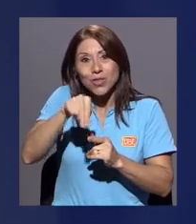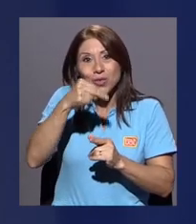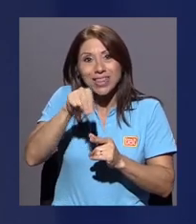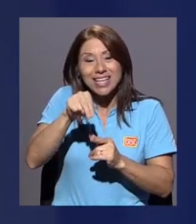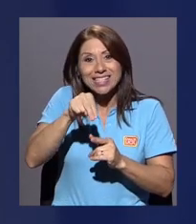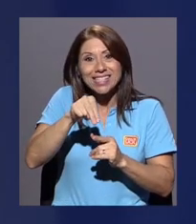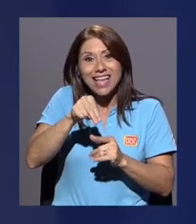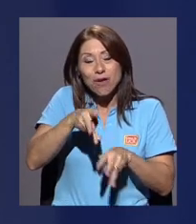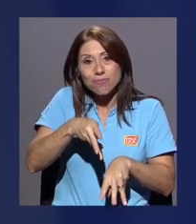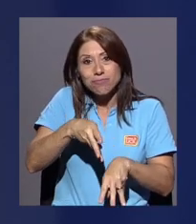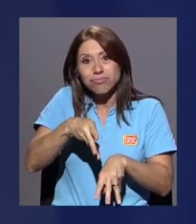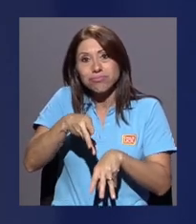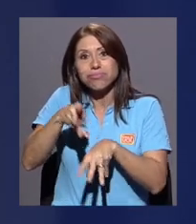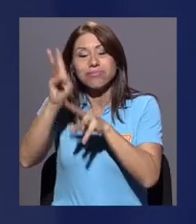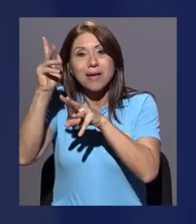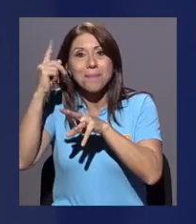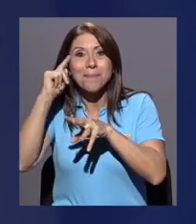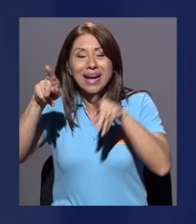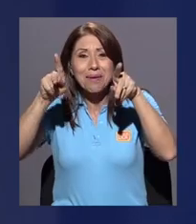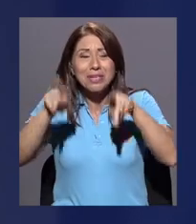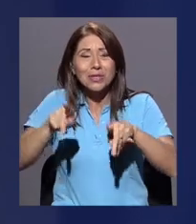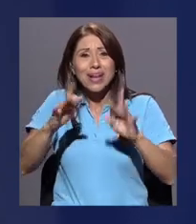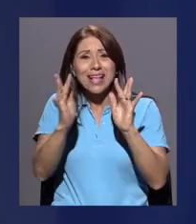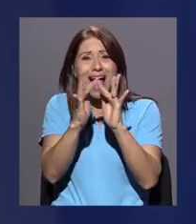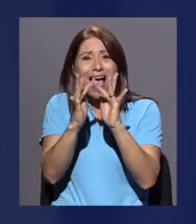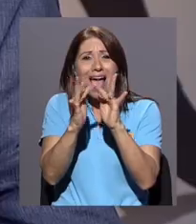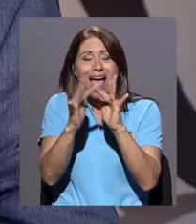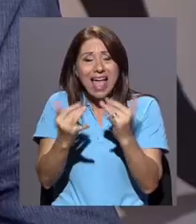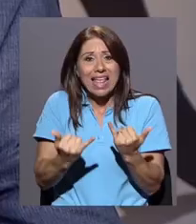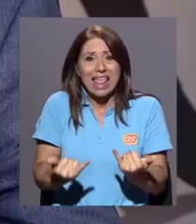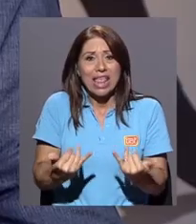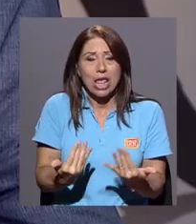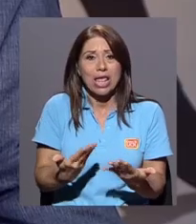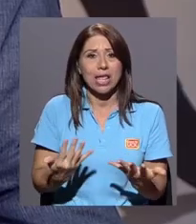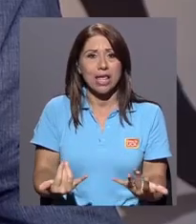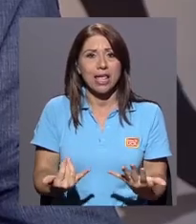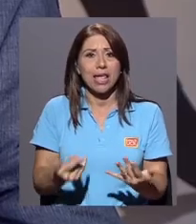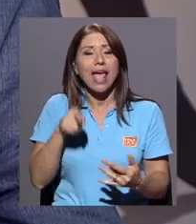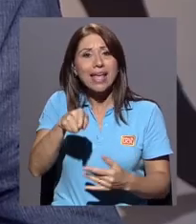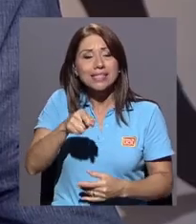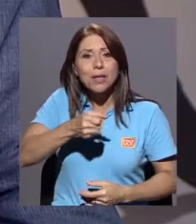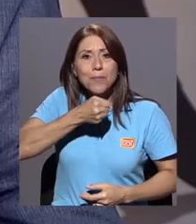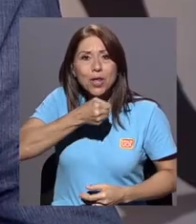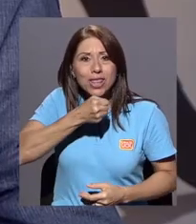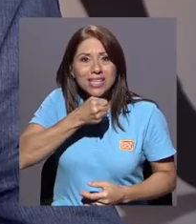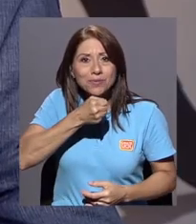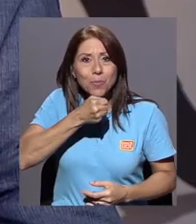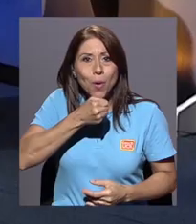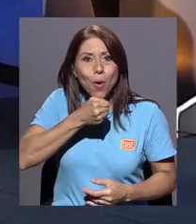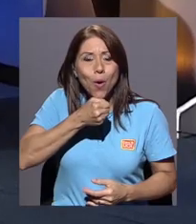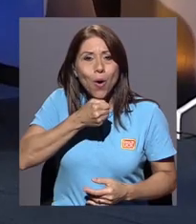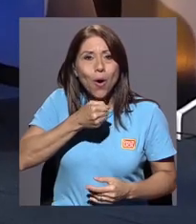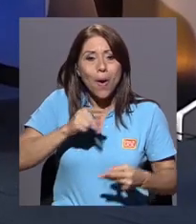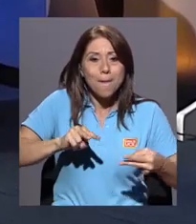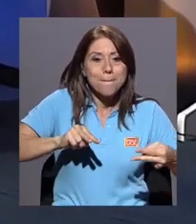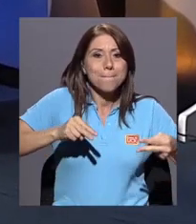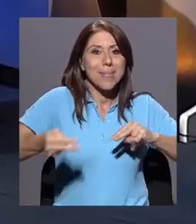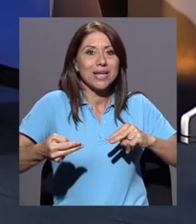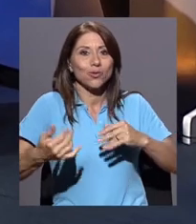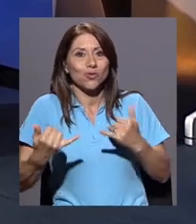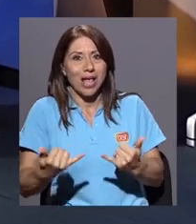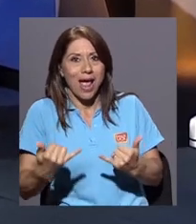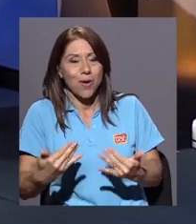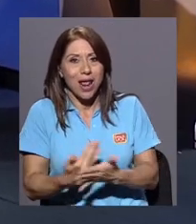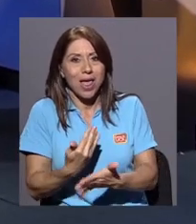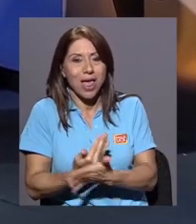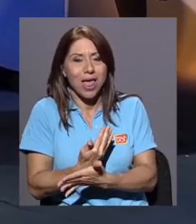la noticia para que sea leída en la inmediatez mayor posible. Ese periodismo era catalogado, versus este otro, como